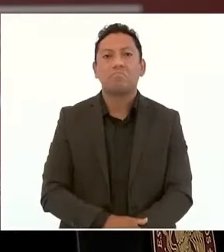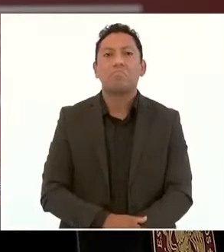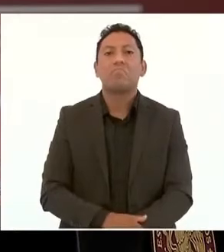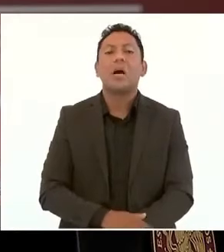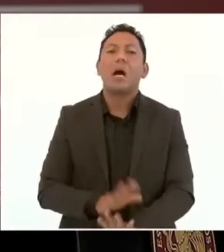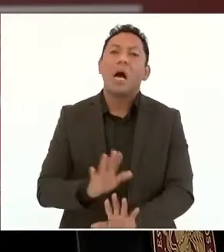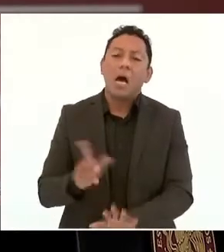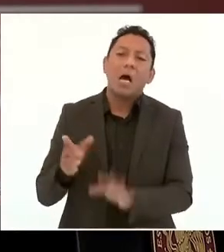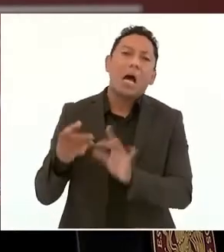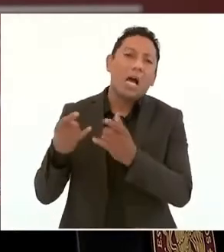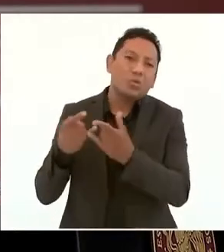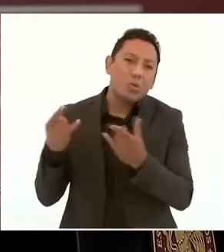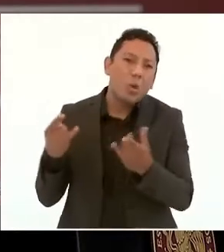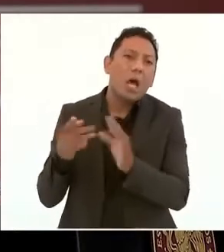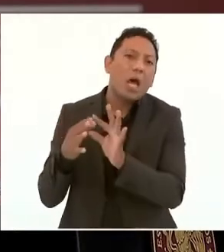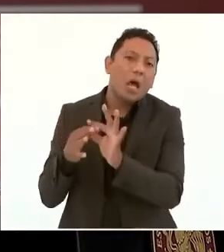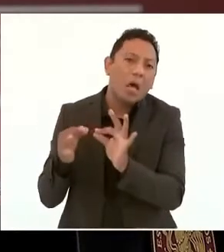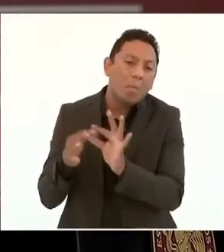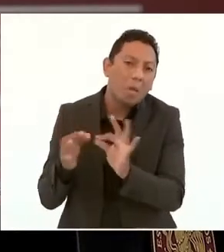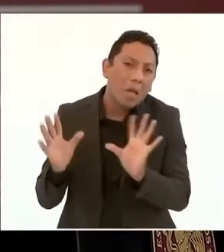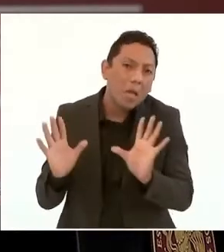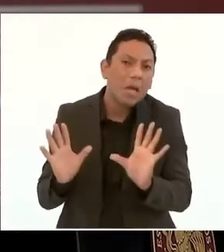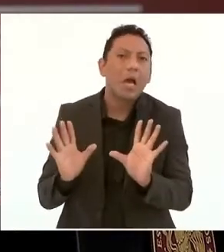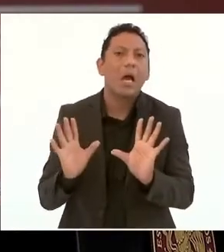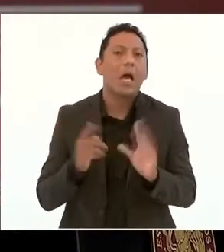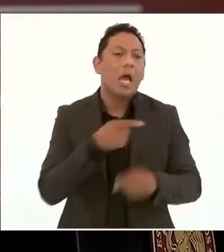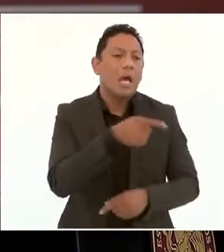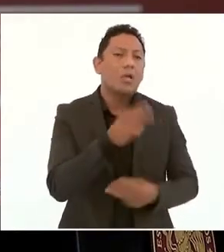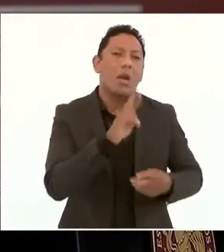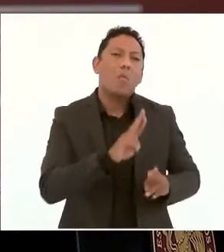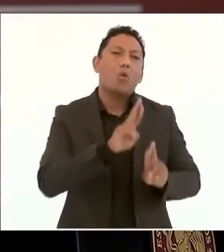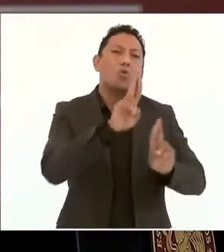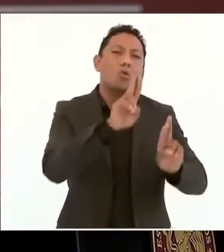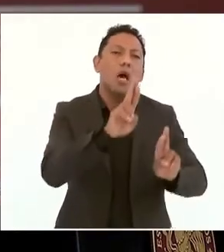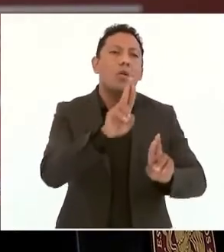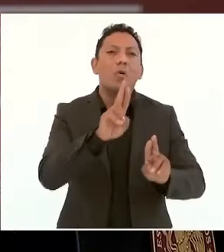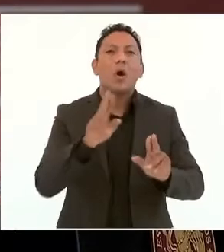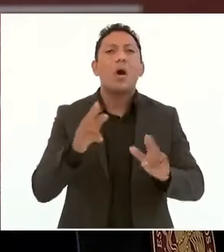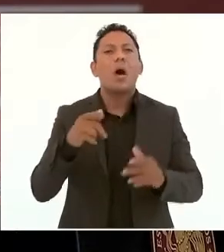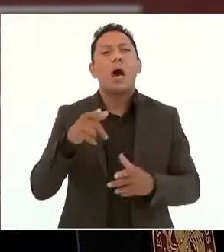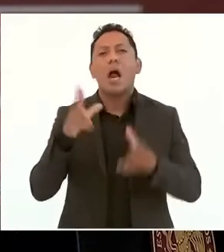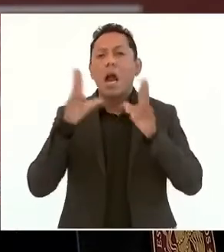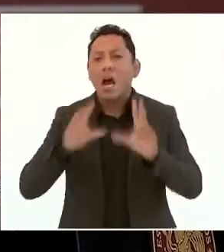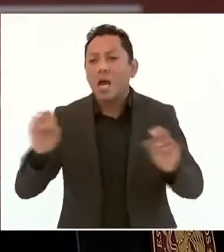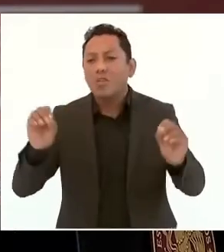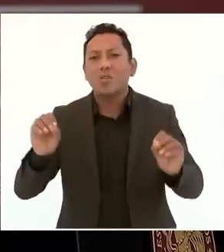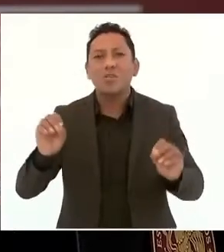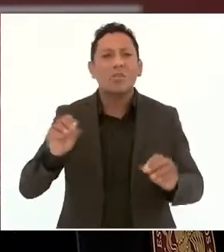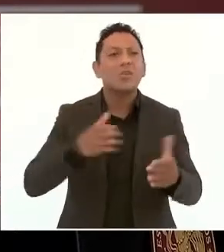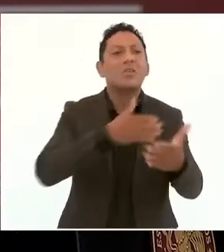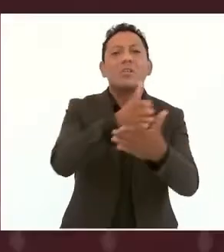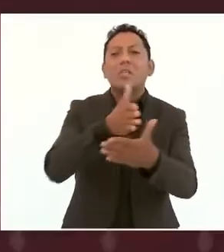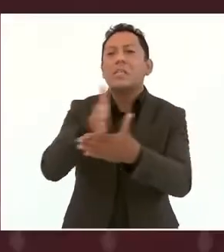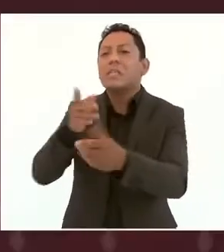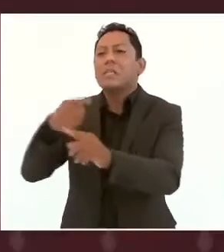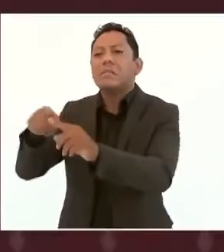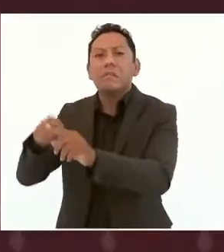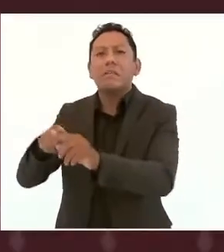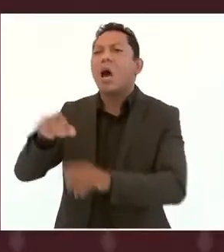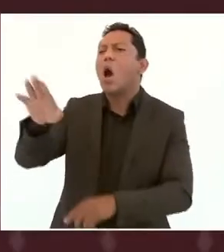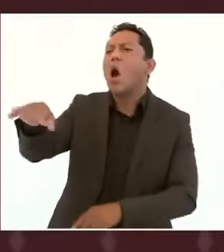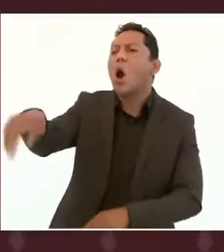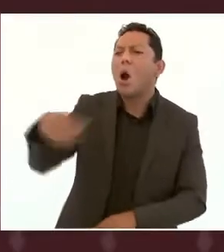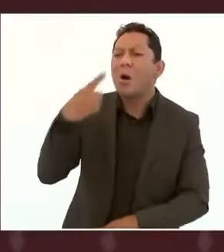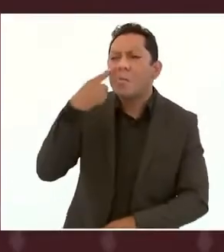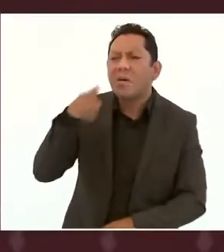Se dice que cuando llegaban los revolucionarios a las haciendas a notificarle a los peones